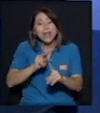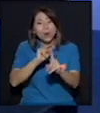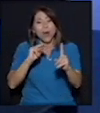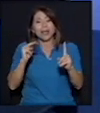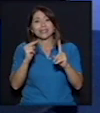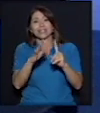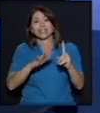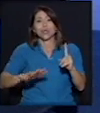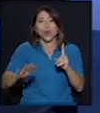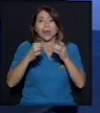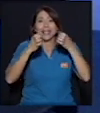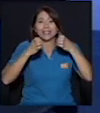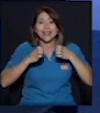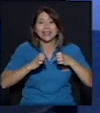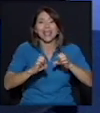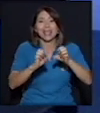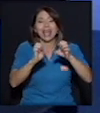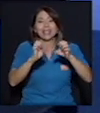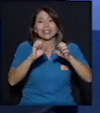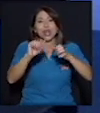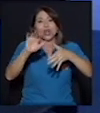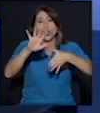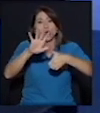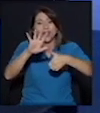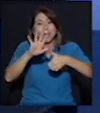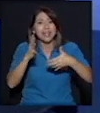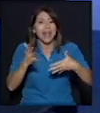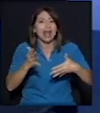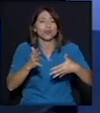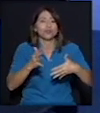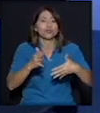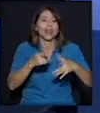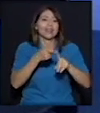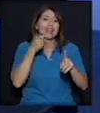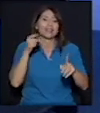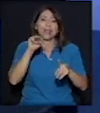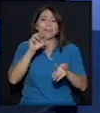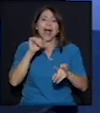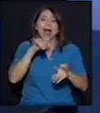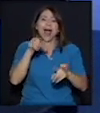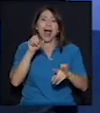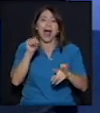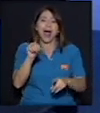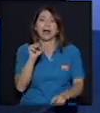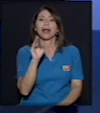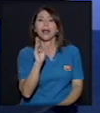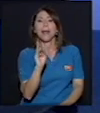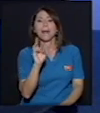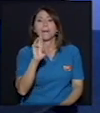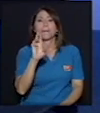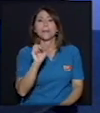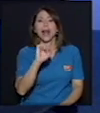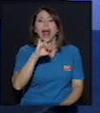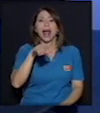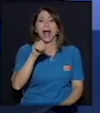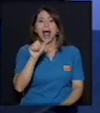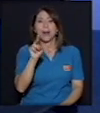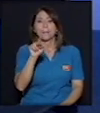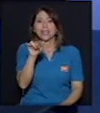estrategas norteamericanos desde Mahan, desde los Brahmines, que manejaron durante el tiempo, por ejemplo, de